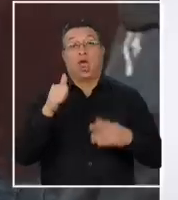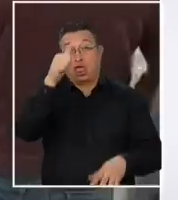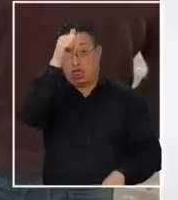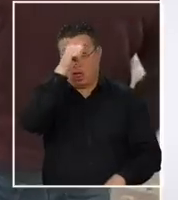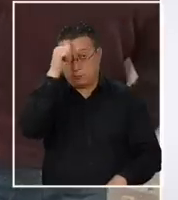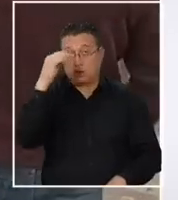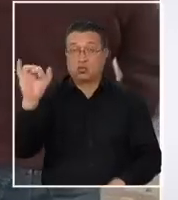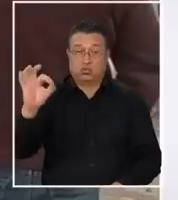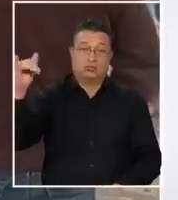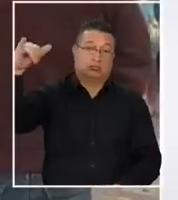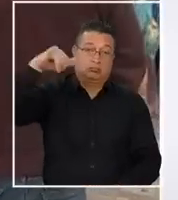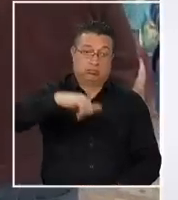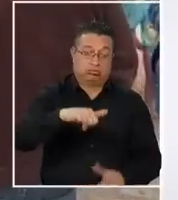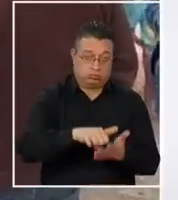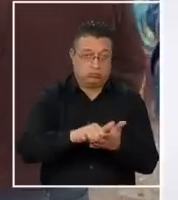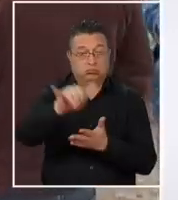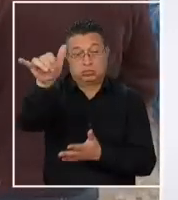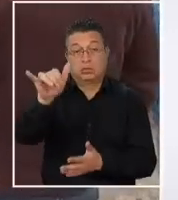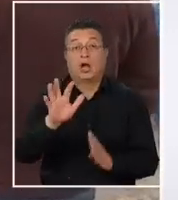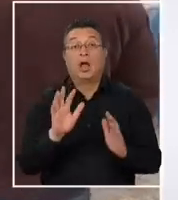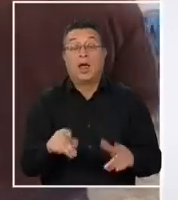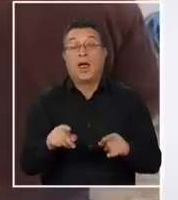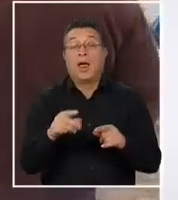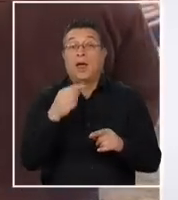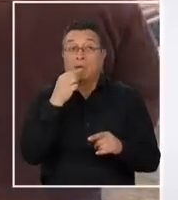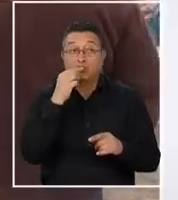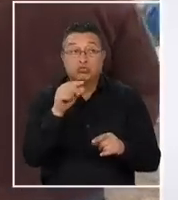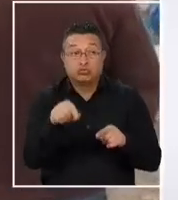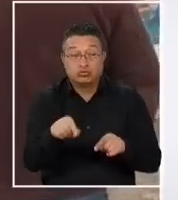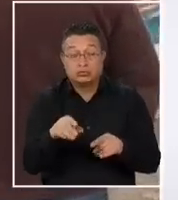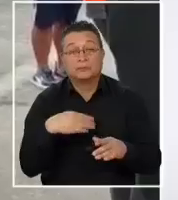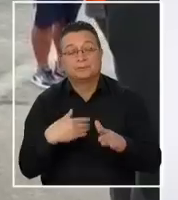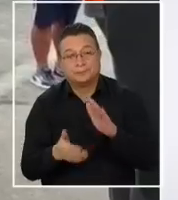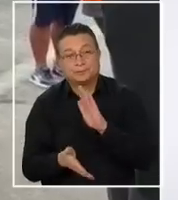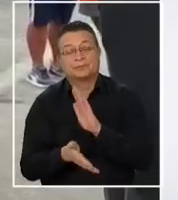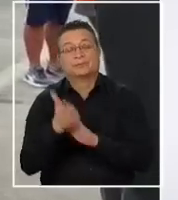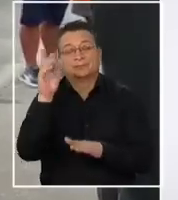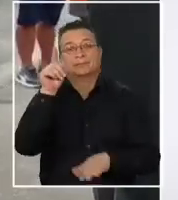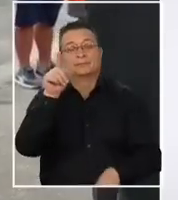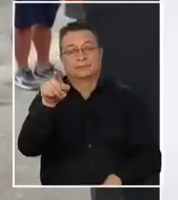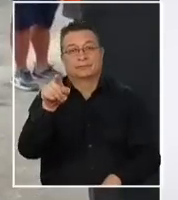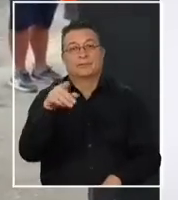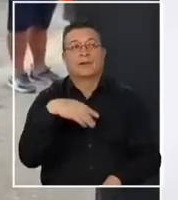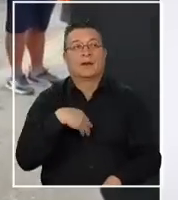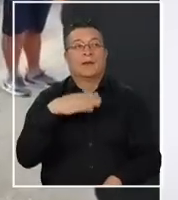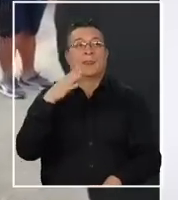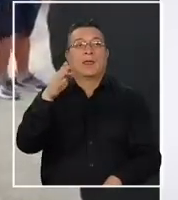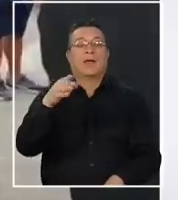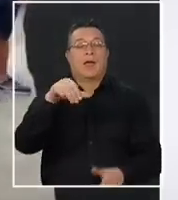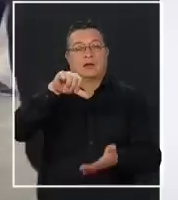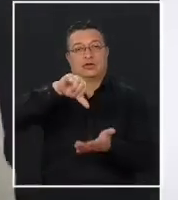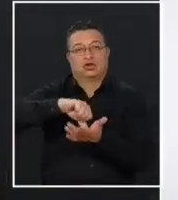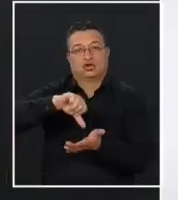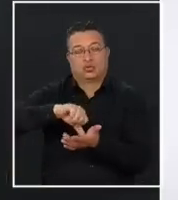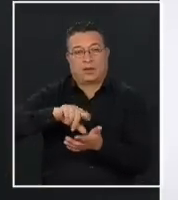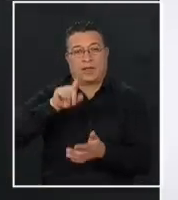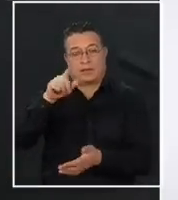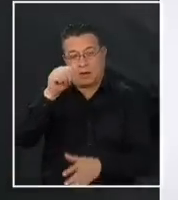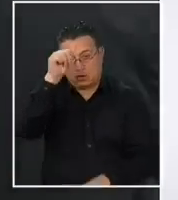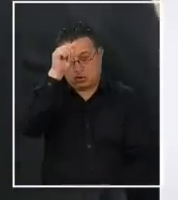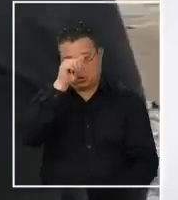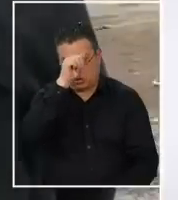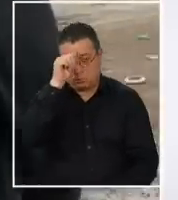domingo. O sea, por lo pronto ustedes van a esperar acá y eventualmente van a ir a la ciudad, digamos, el